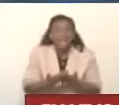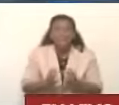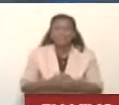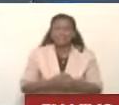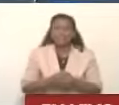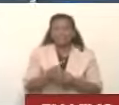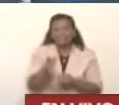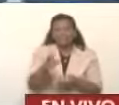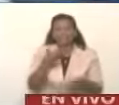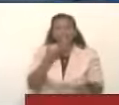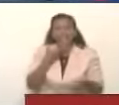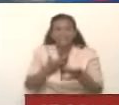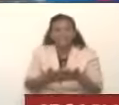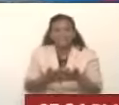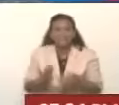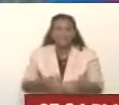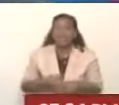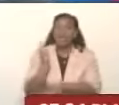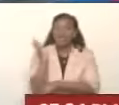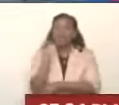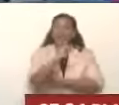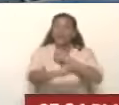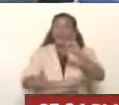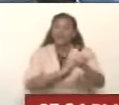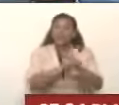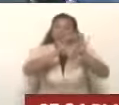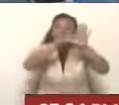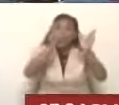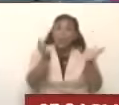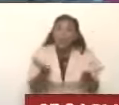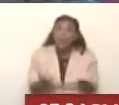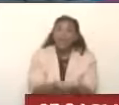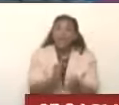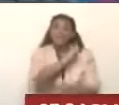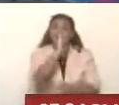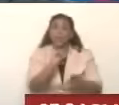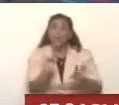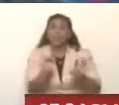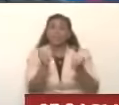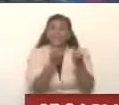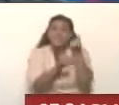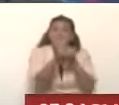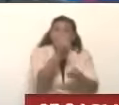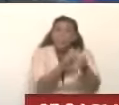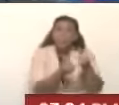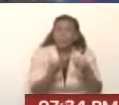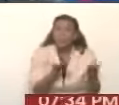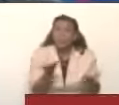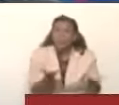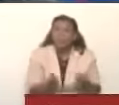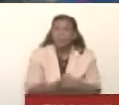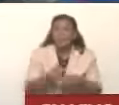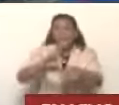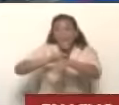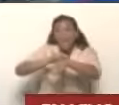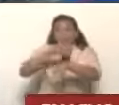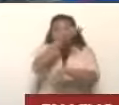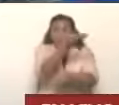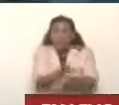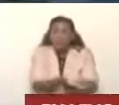Johan, el foro mundial, cuéntame de esa noticia que me ibas a dar. Sí, presidente, la doctora Tao